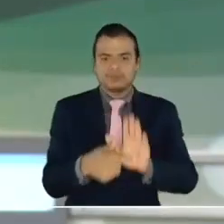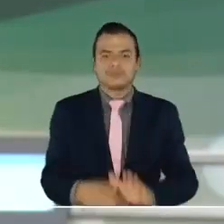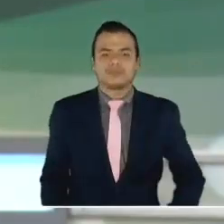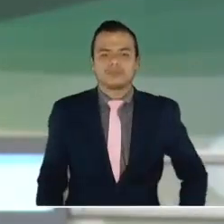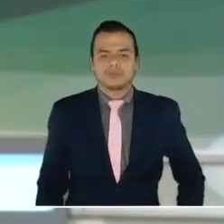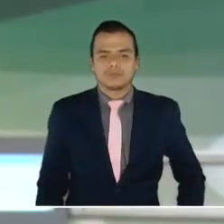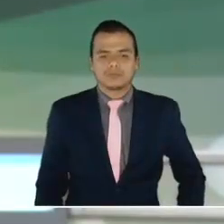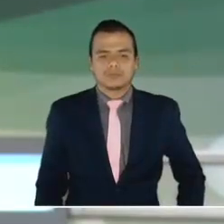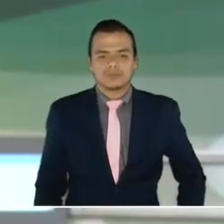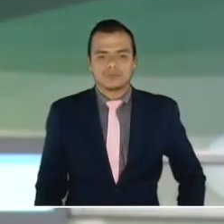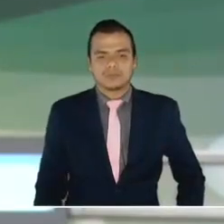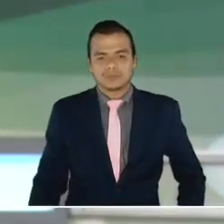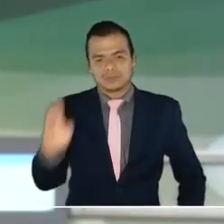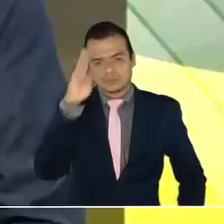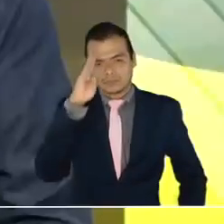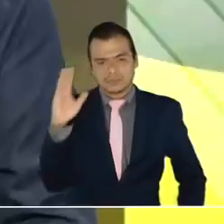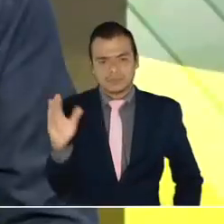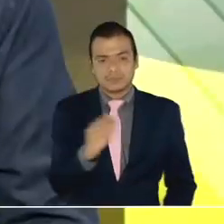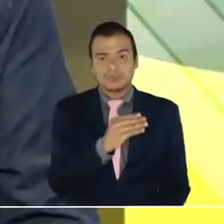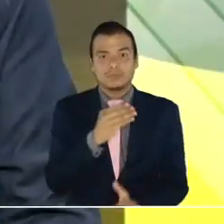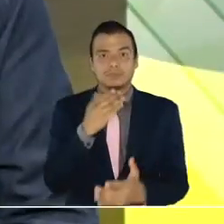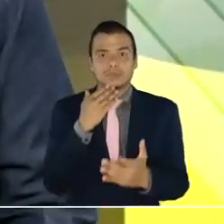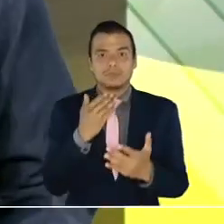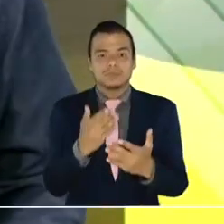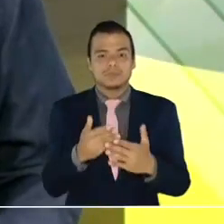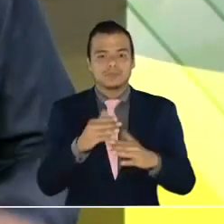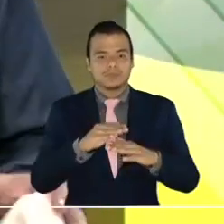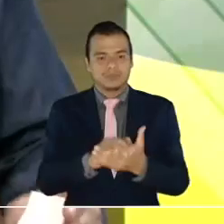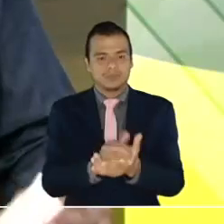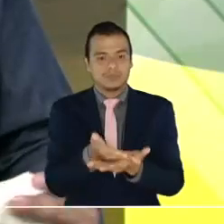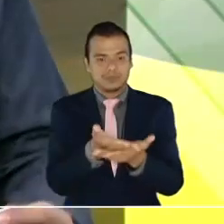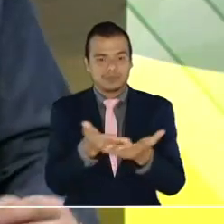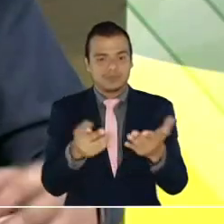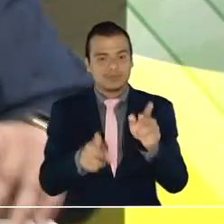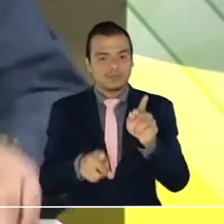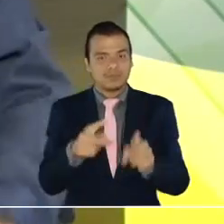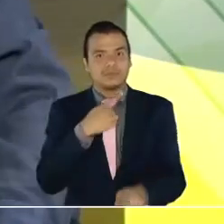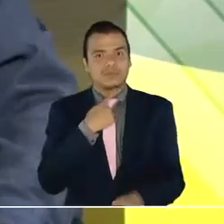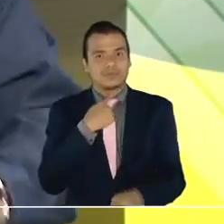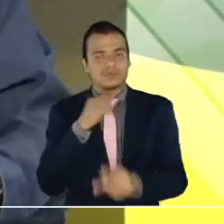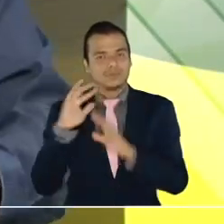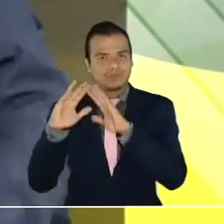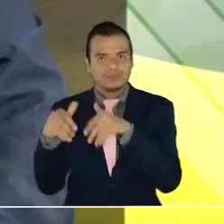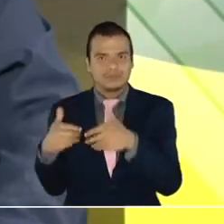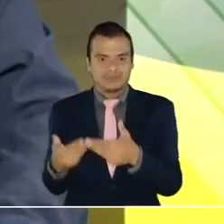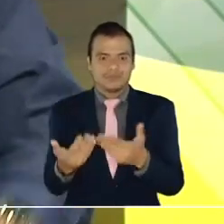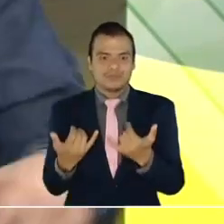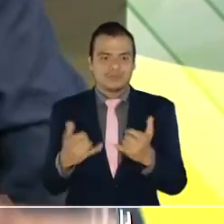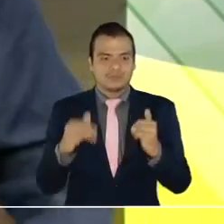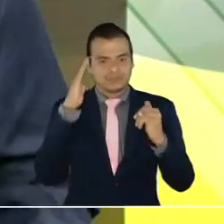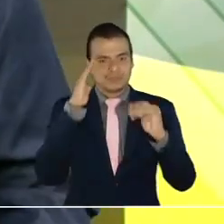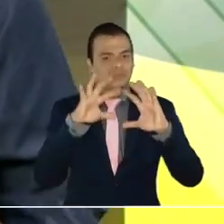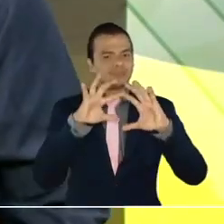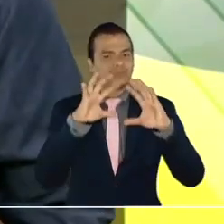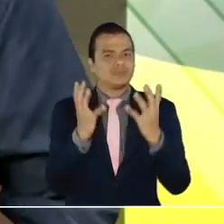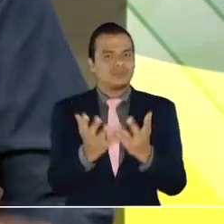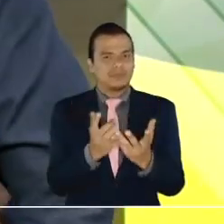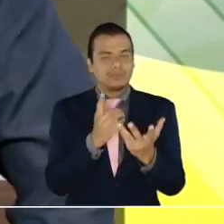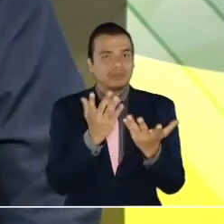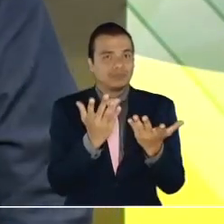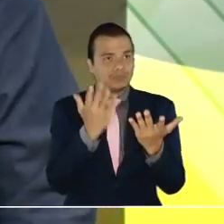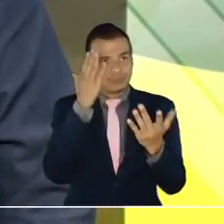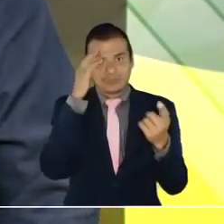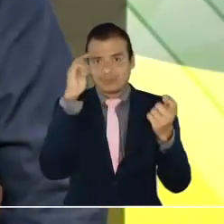Hola, ¿qué tal, amigos de la literatura en 90 minutos? En medio de la confusión mundial que nos afecta, vale la pena leer a los filósofos. Por eso hoy les traigo